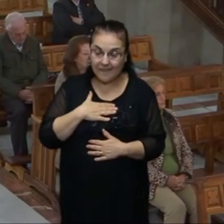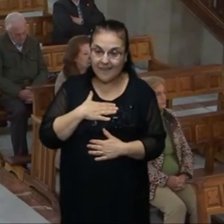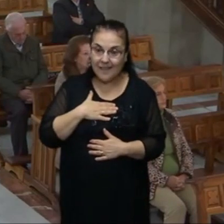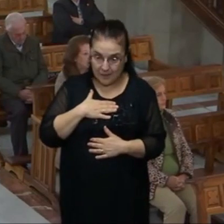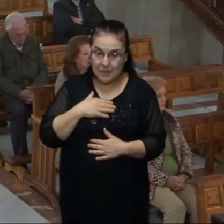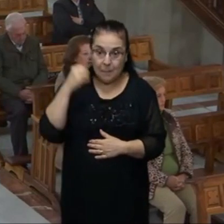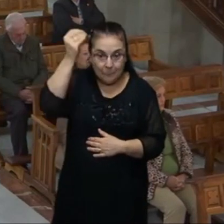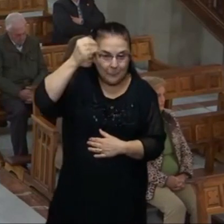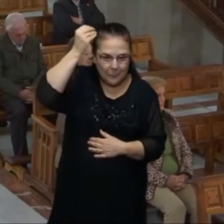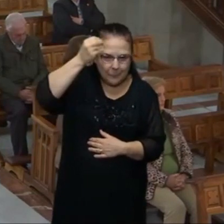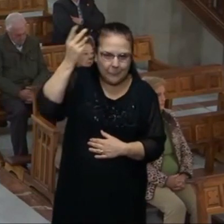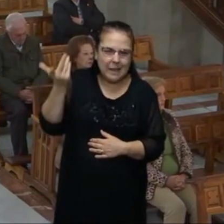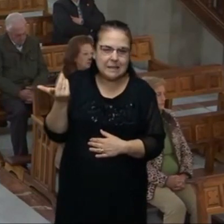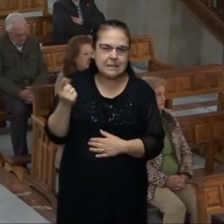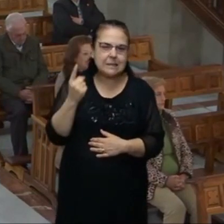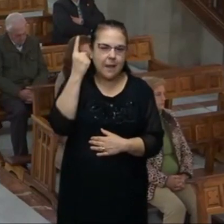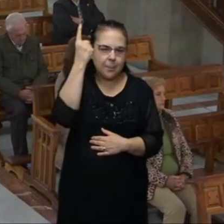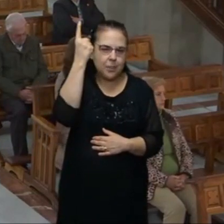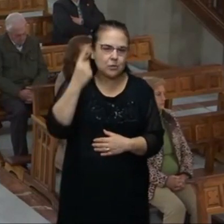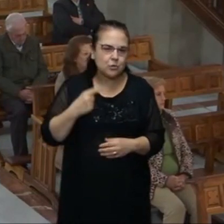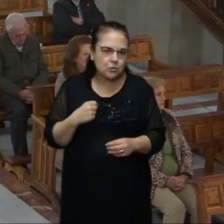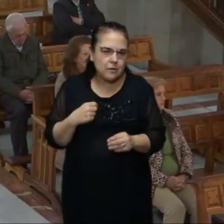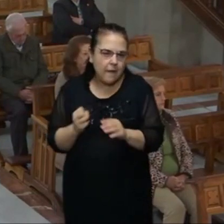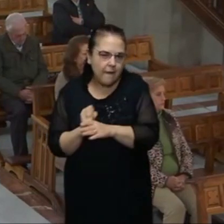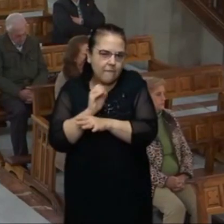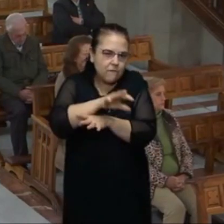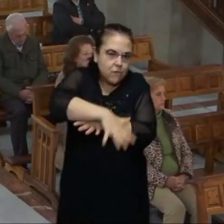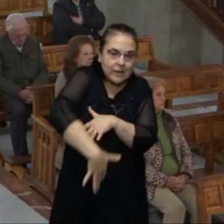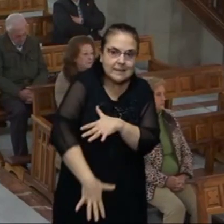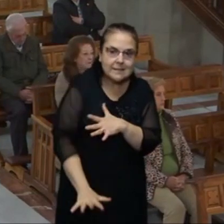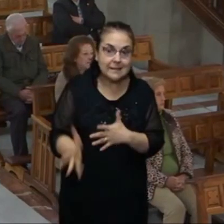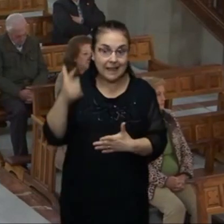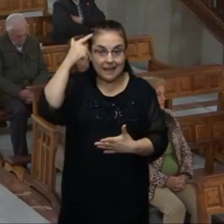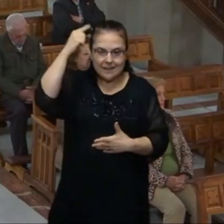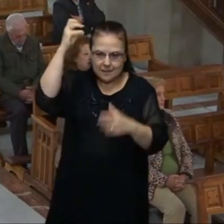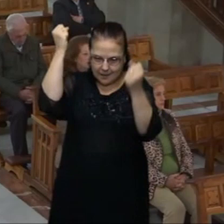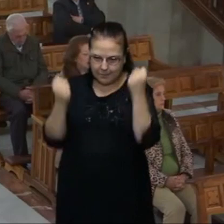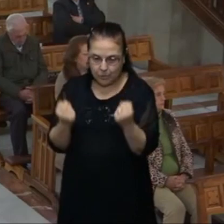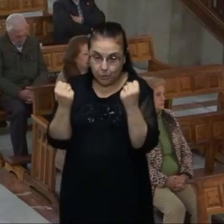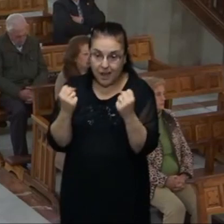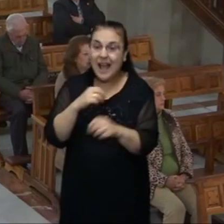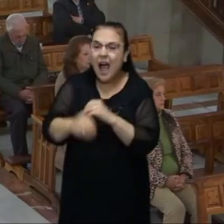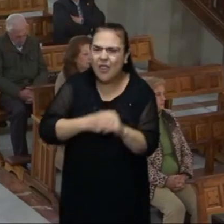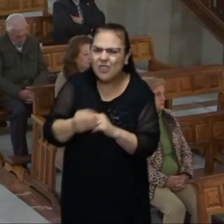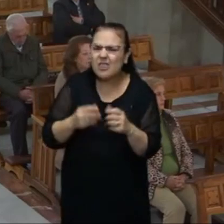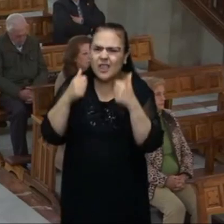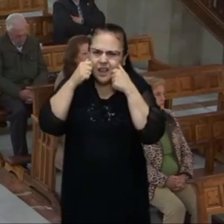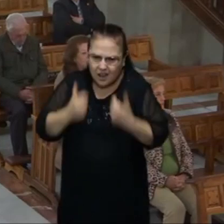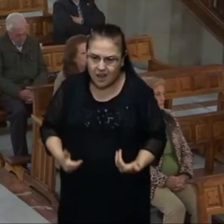Piensa en Dios, fuente de la sabiduría, que se ha hecho hombre, que se ha hecho carne,